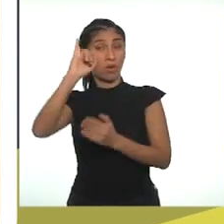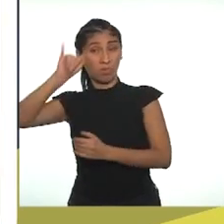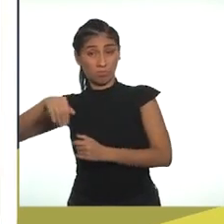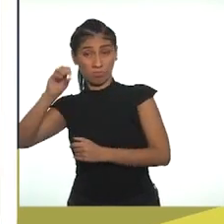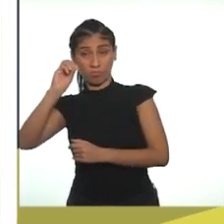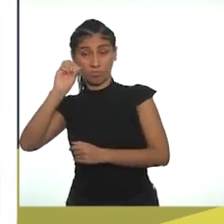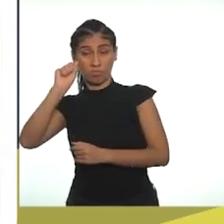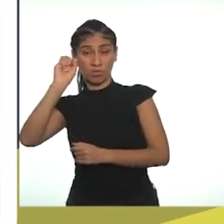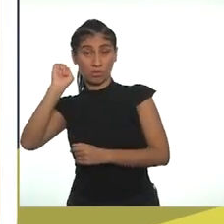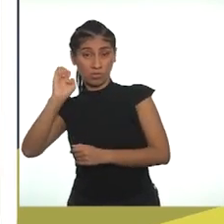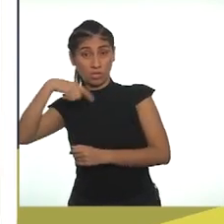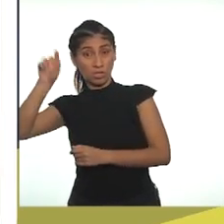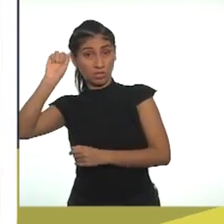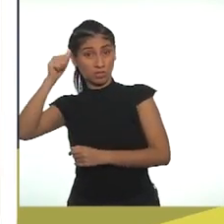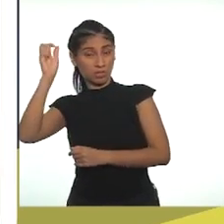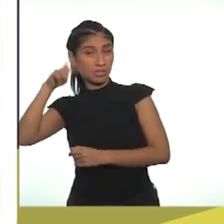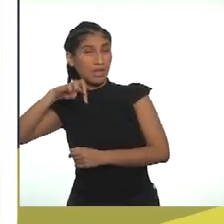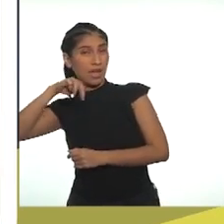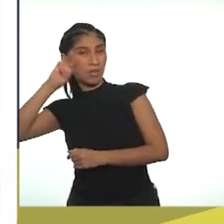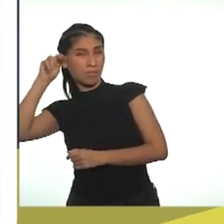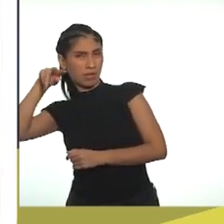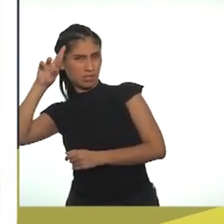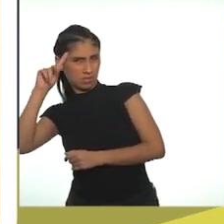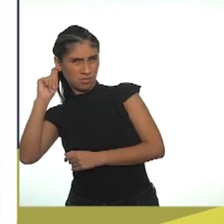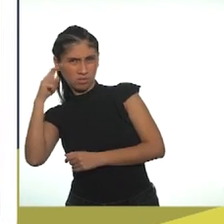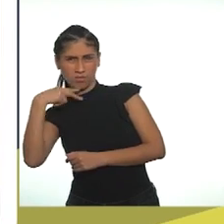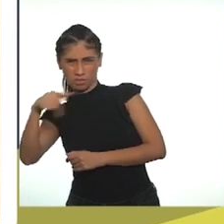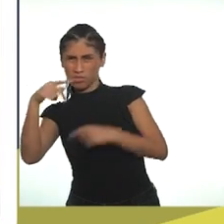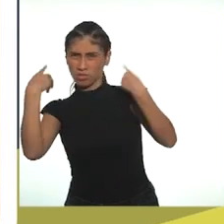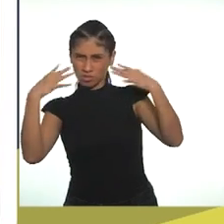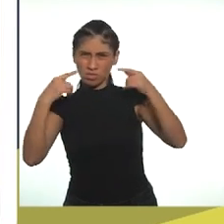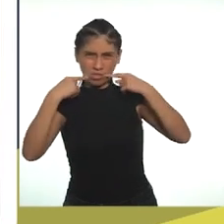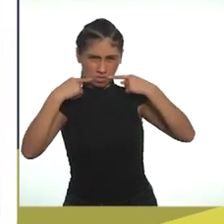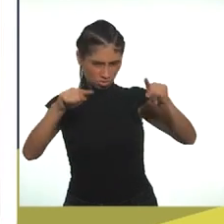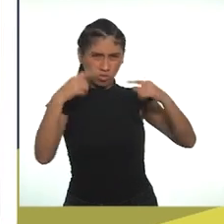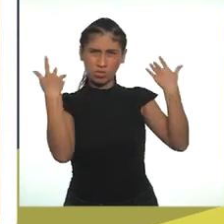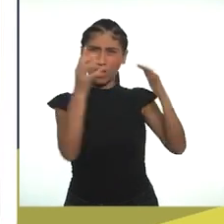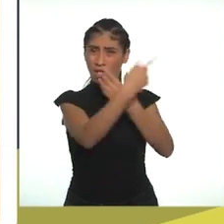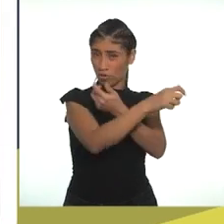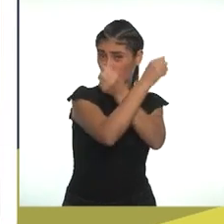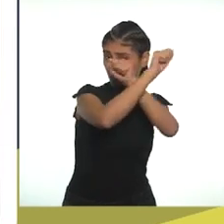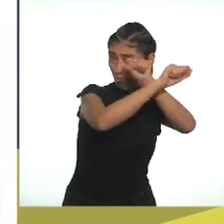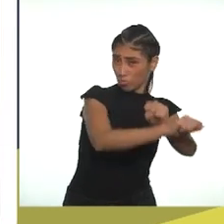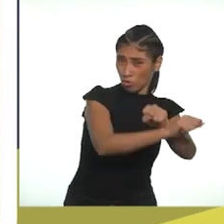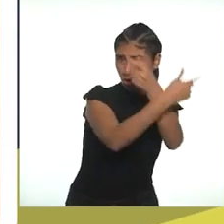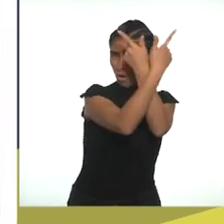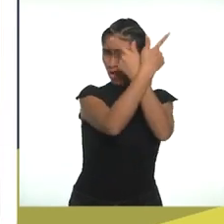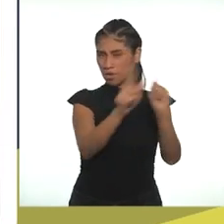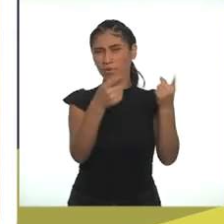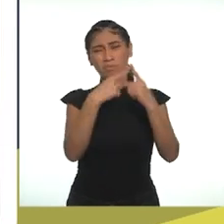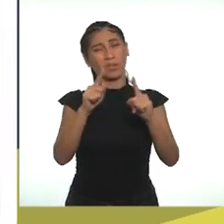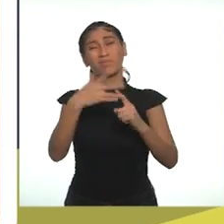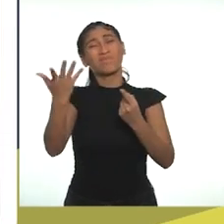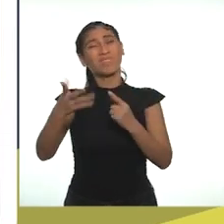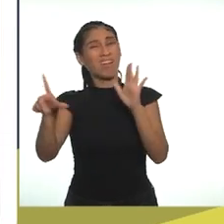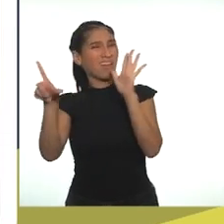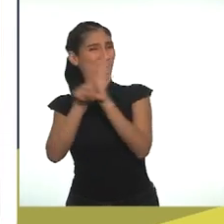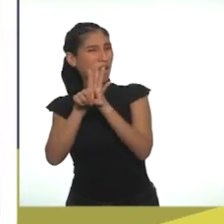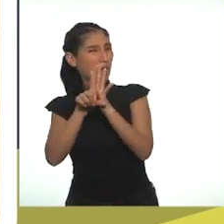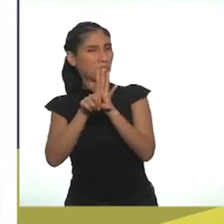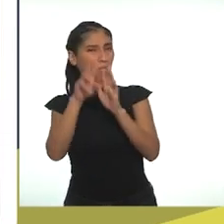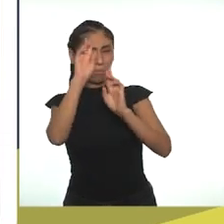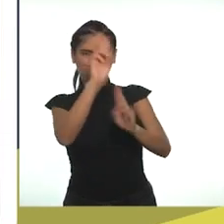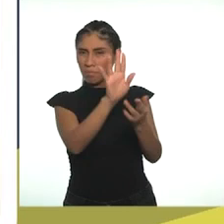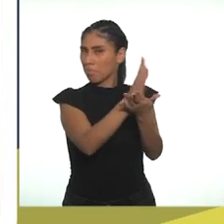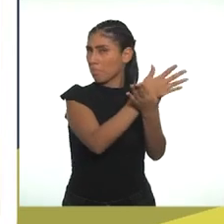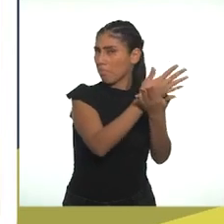los esclavos nacidos después de la independencia. Pero esta ley no fue respetada debido a que los dueños de